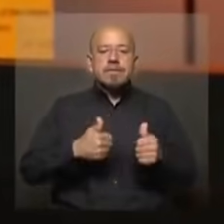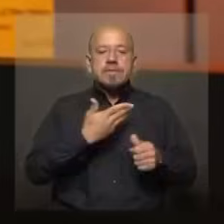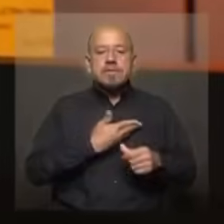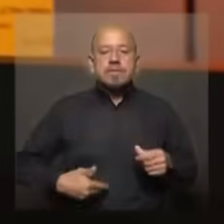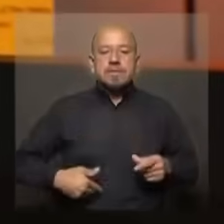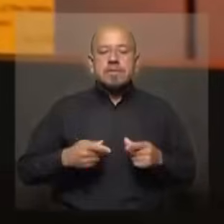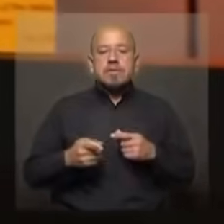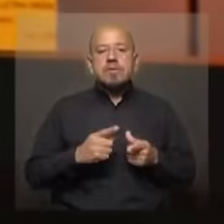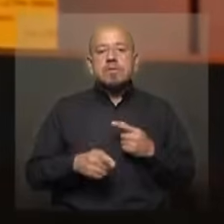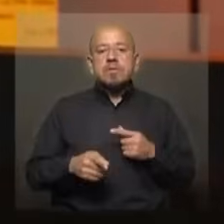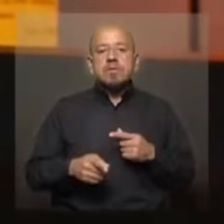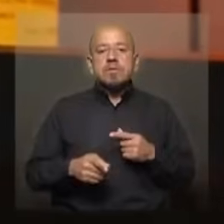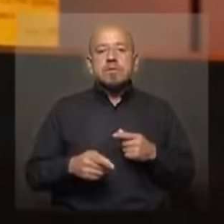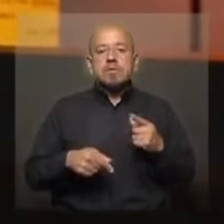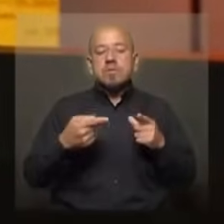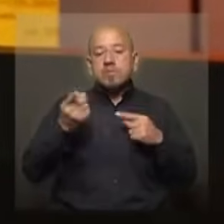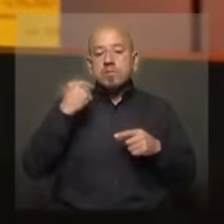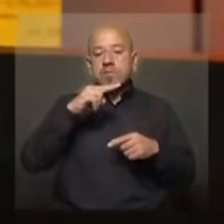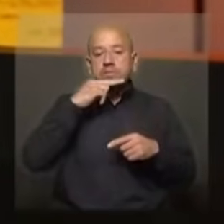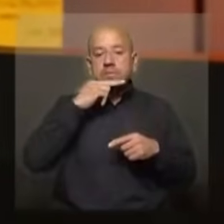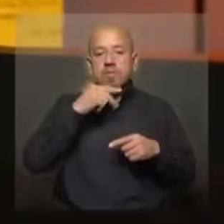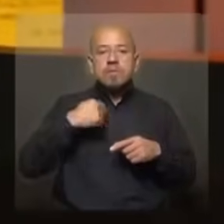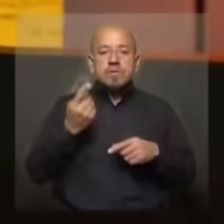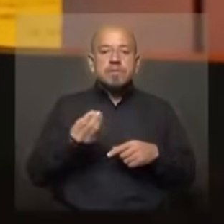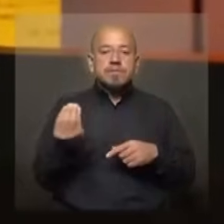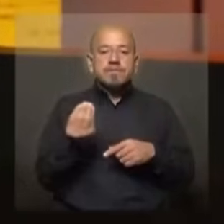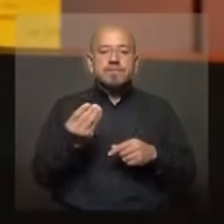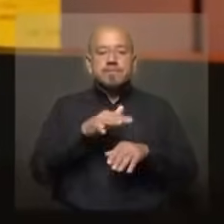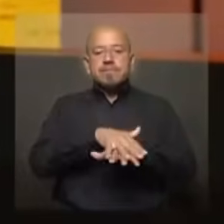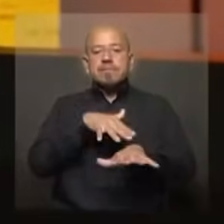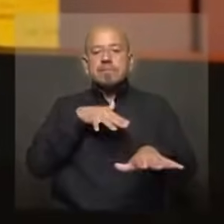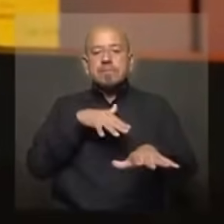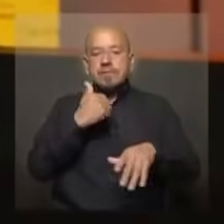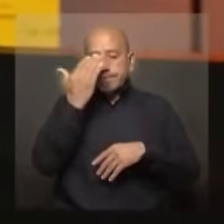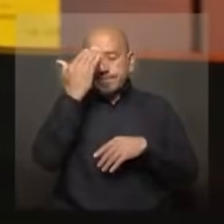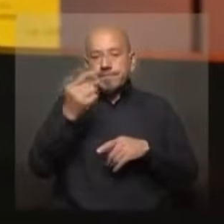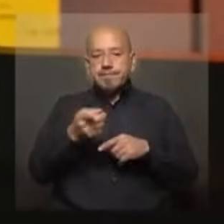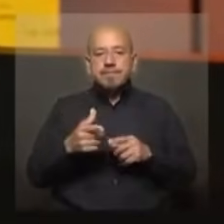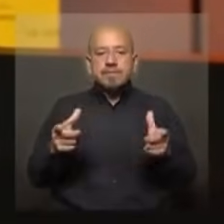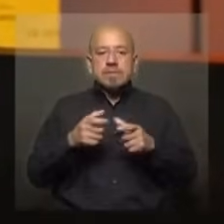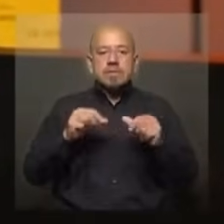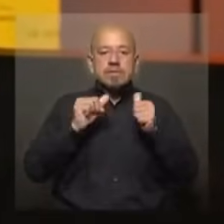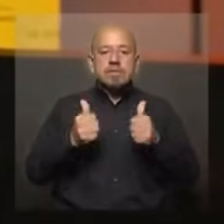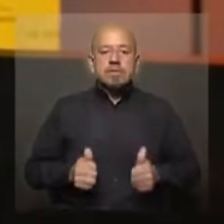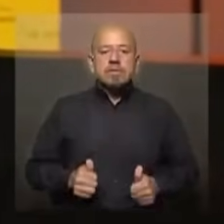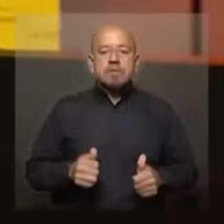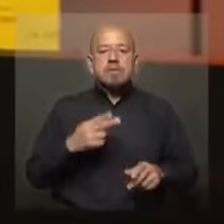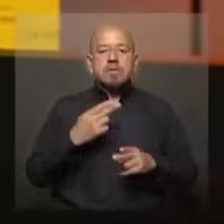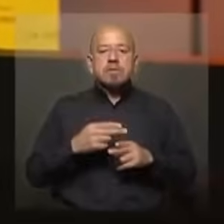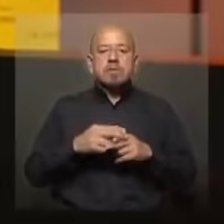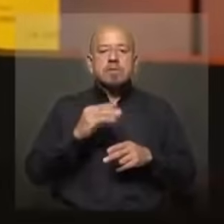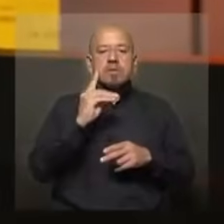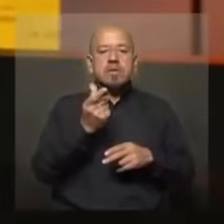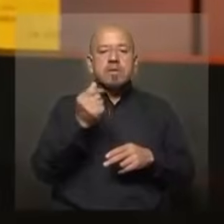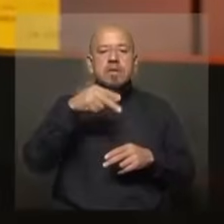de la República. Eso fue el viernes. Al día siguiente, el sábado, el plenario del FA, que se reunió en Maldonado y bajo el nombre de Danilo